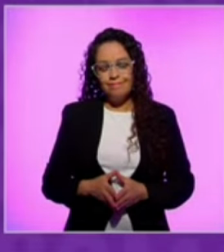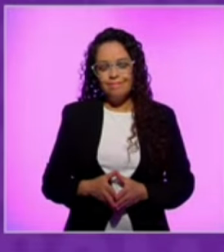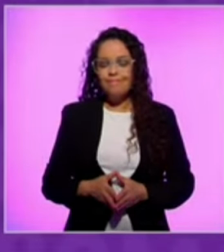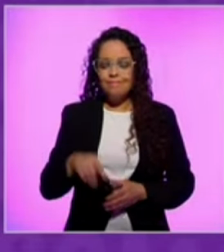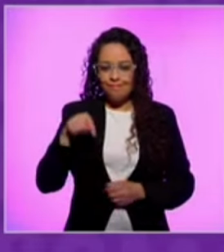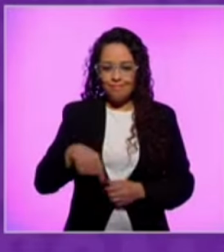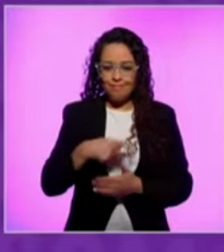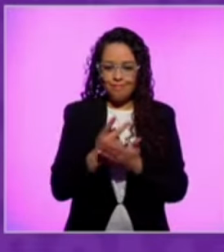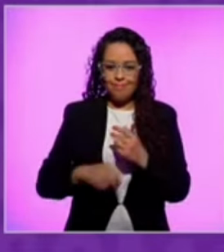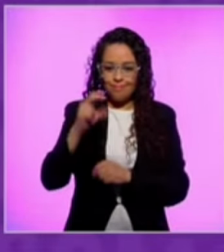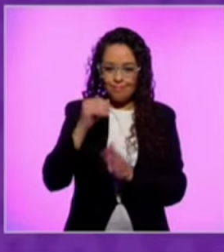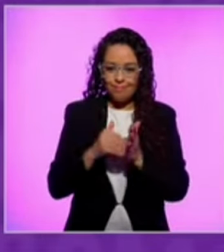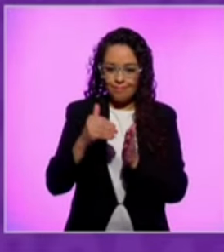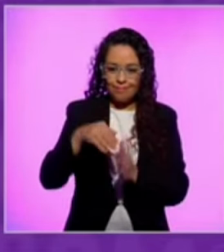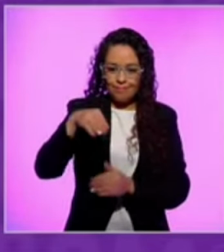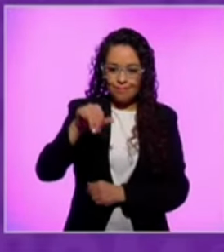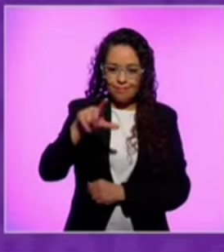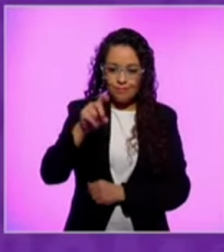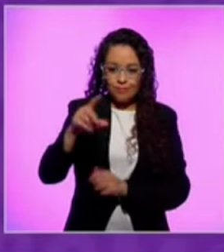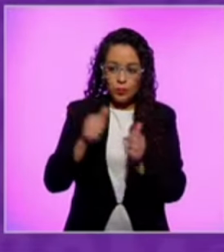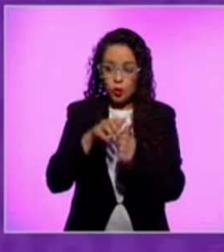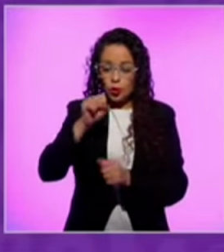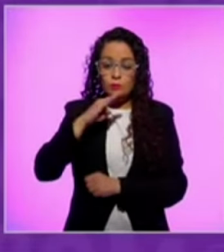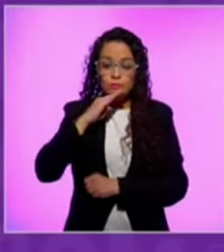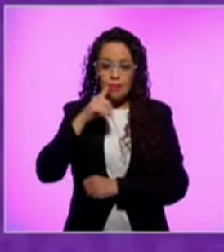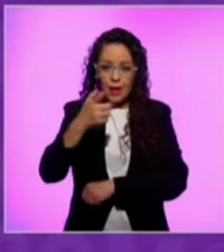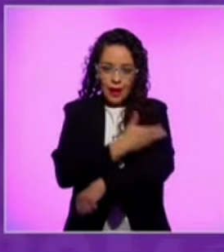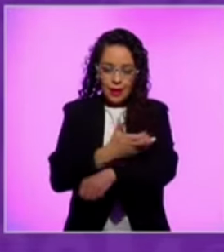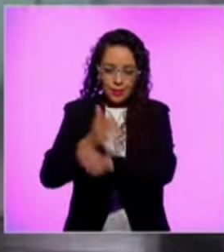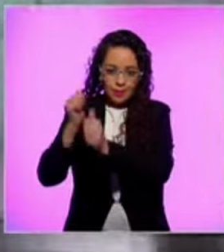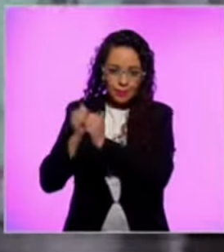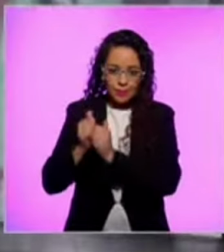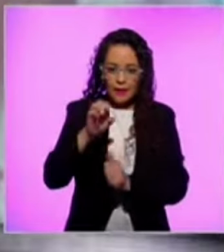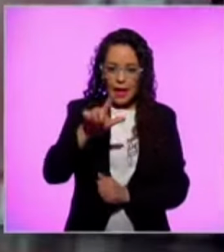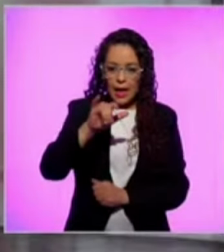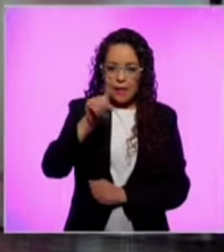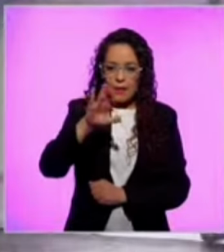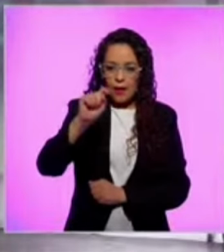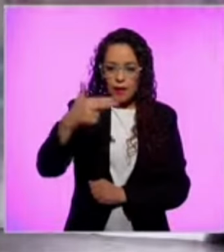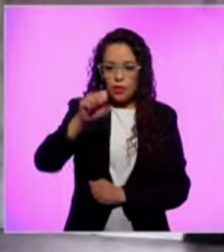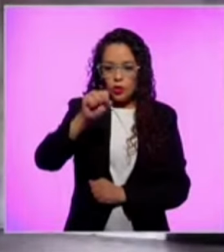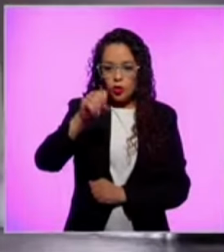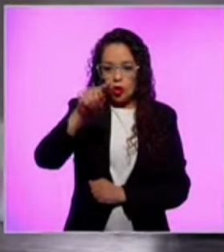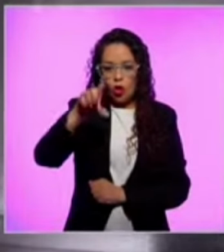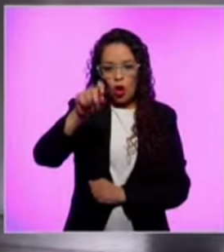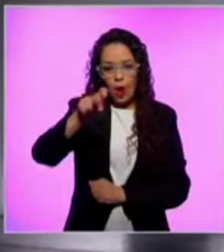Mildred Larios, acompañada de su mamá, Elizabeth Soto López. Bienvenidas.